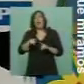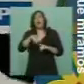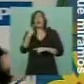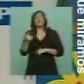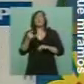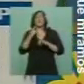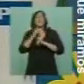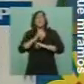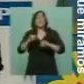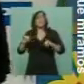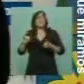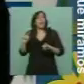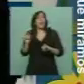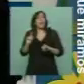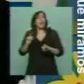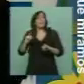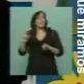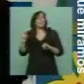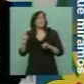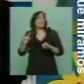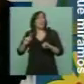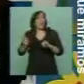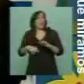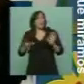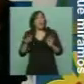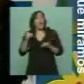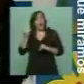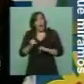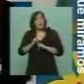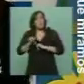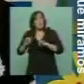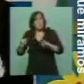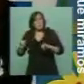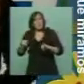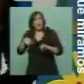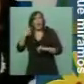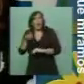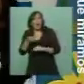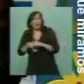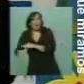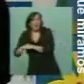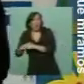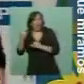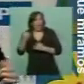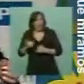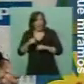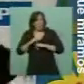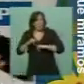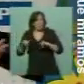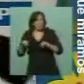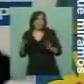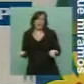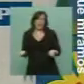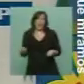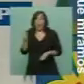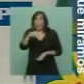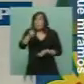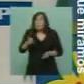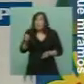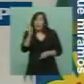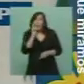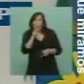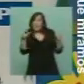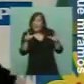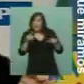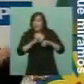gas que es no convencional bueno también hay publicidad no convencional Cuál es la publicidad no convencional obviamente no es la que ustedes Ven